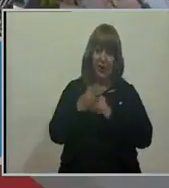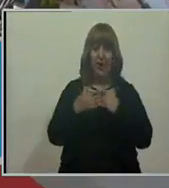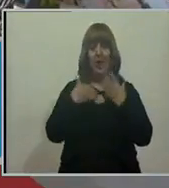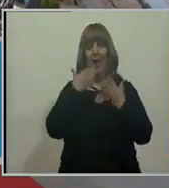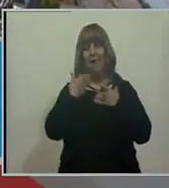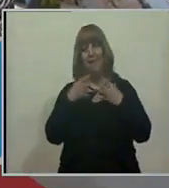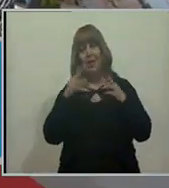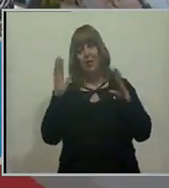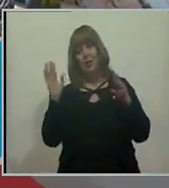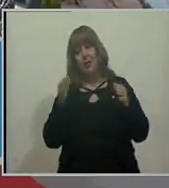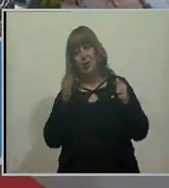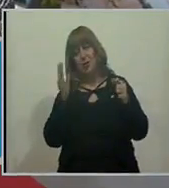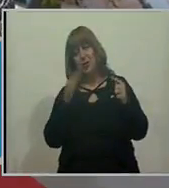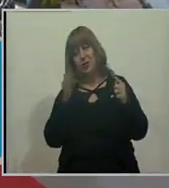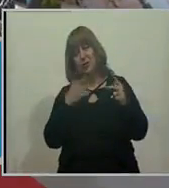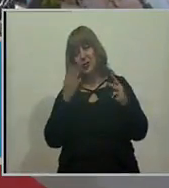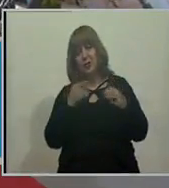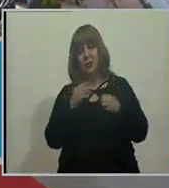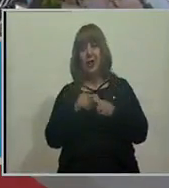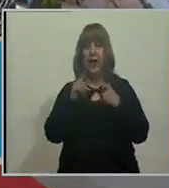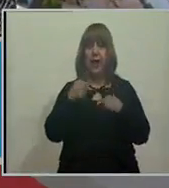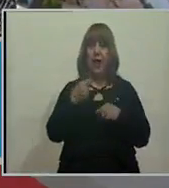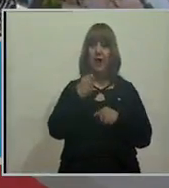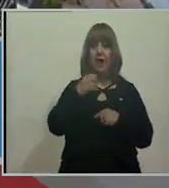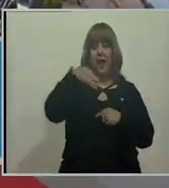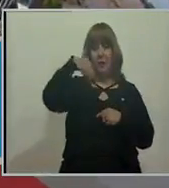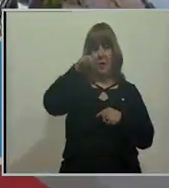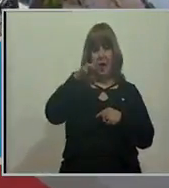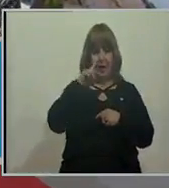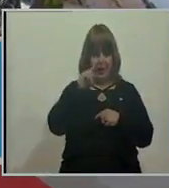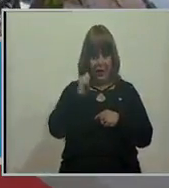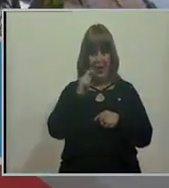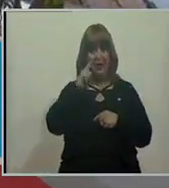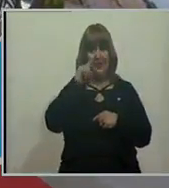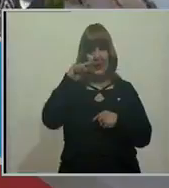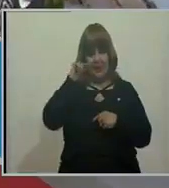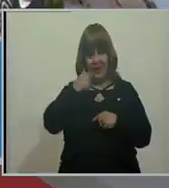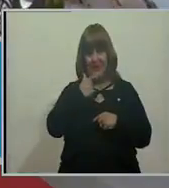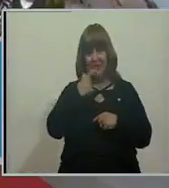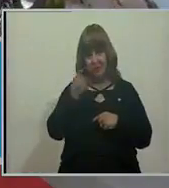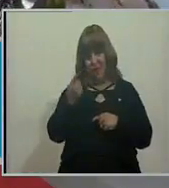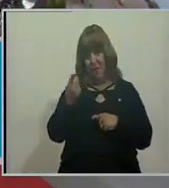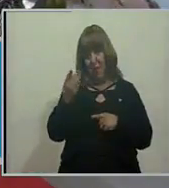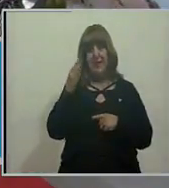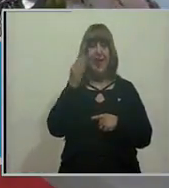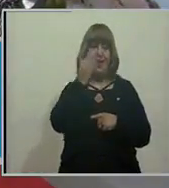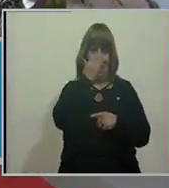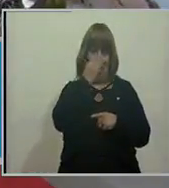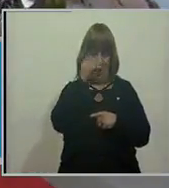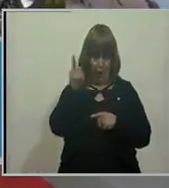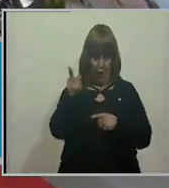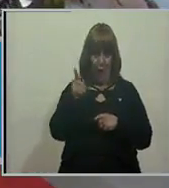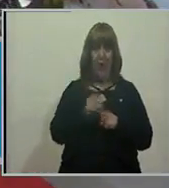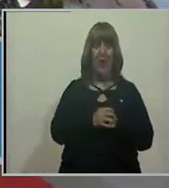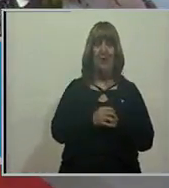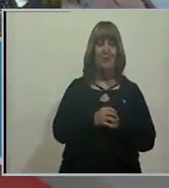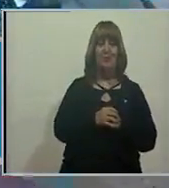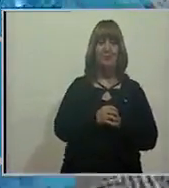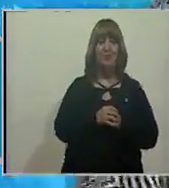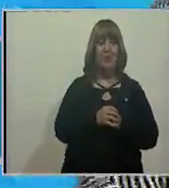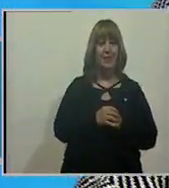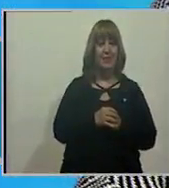todo, pero no, esa es la parte que no podemos contar. Vamos con María Inés, nuestra coach, sí, cordobesa. Cordobesa, sí. Ahí surgió